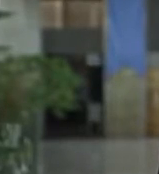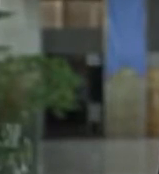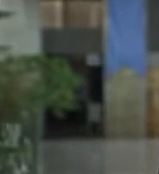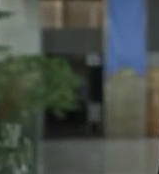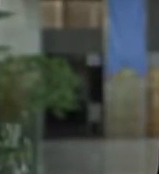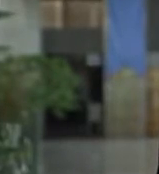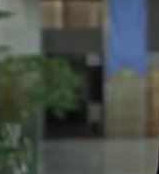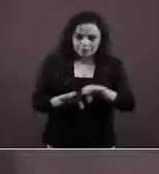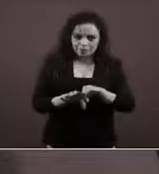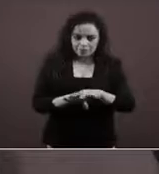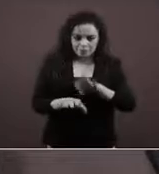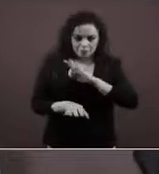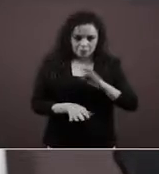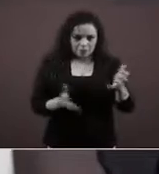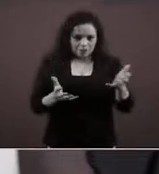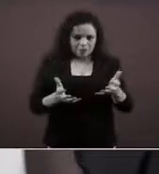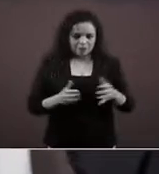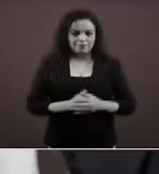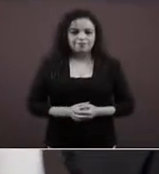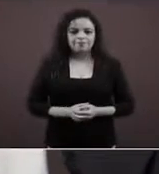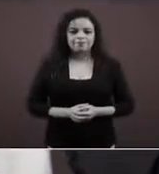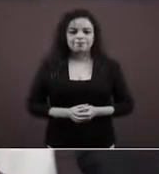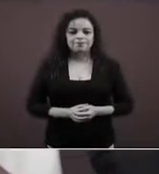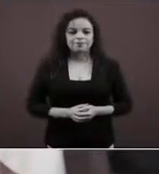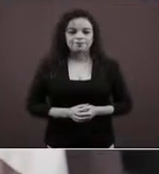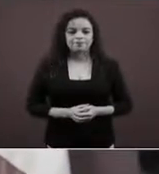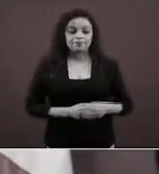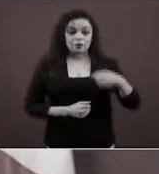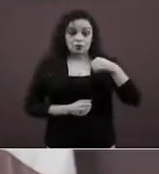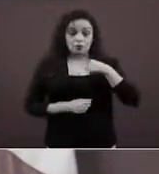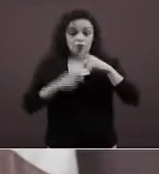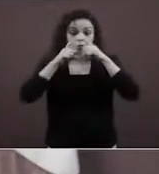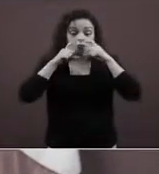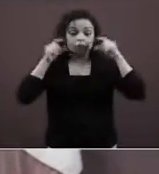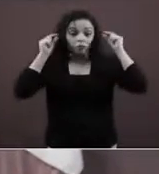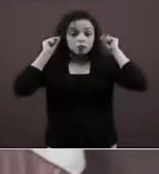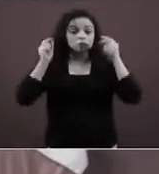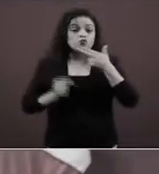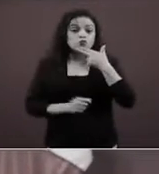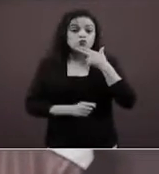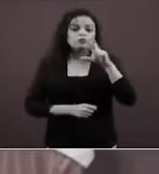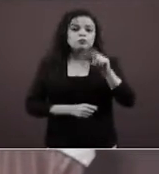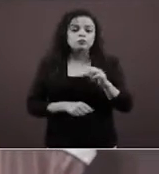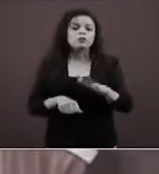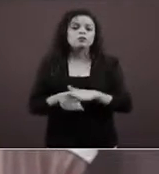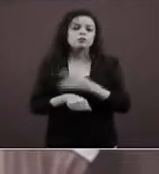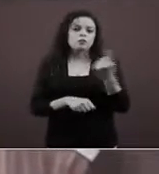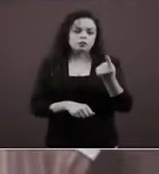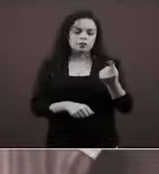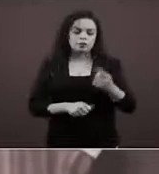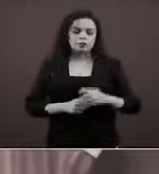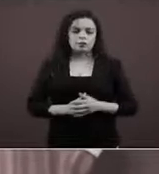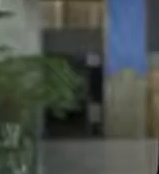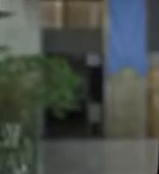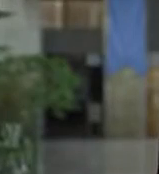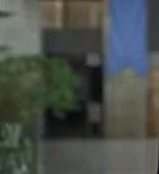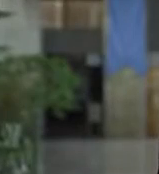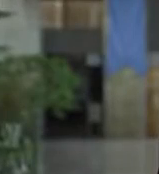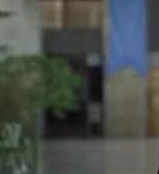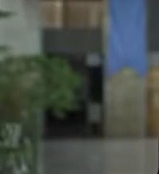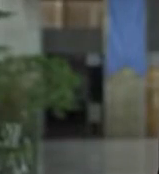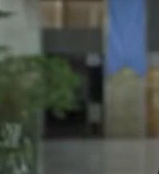serio y subrayó la importancia de que los líderes como lópez obrador den el ejemplo a la población usando el cubrebocas